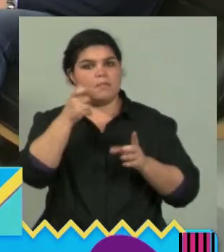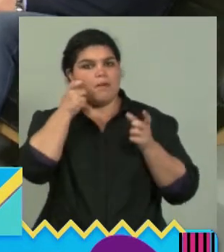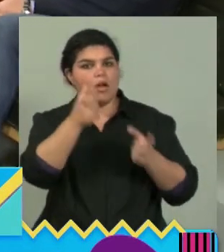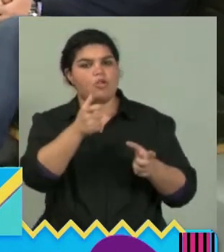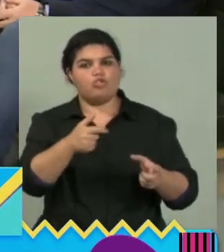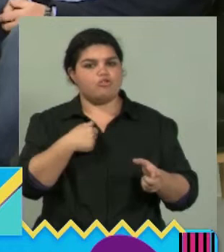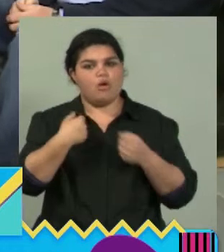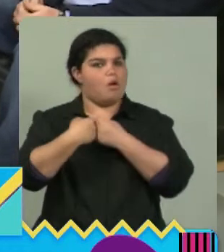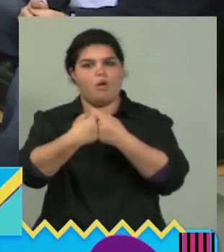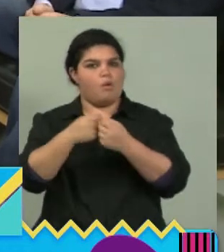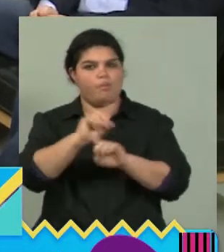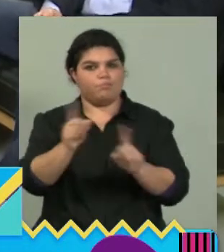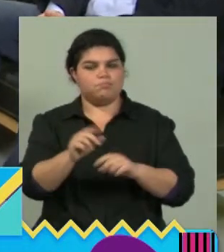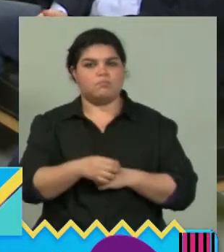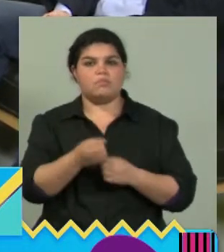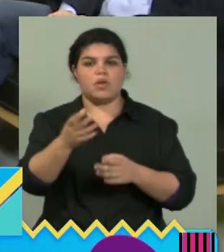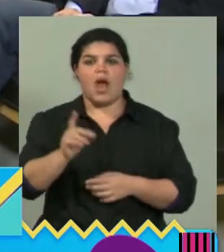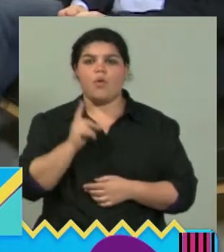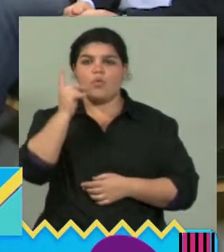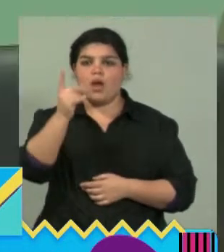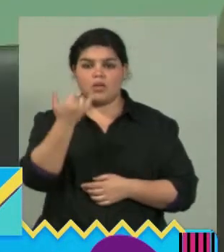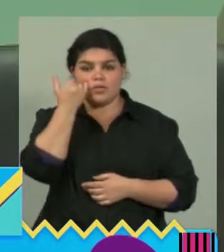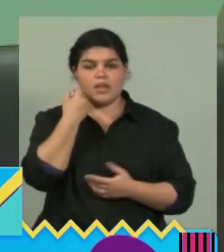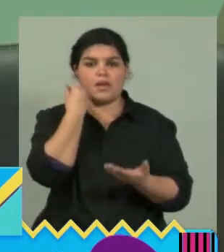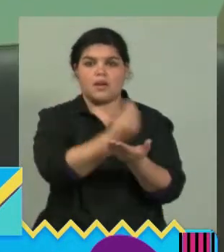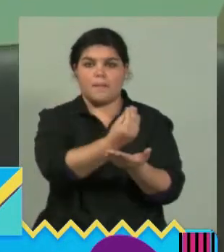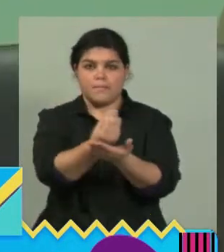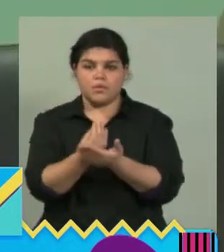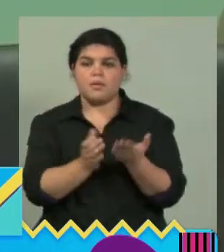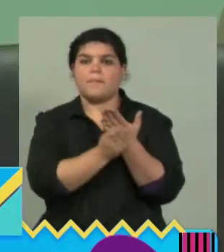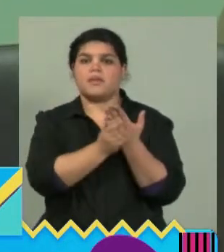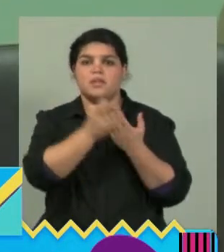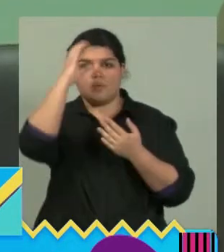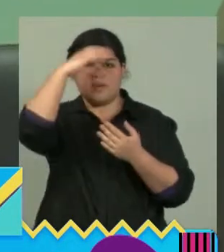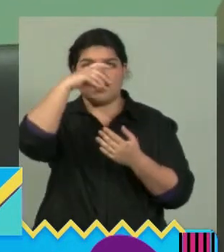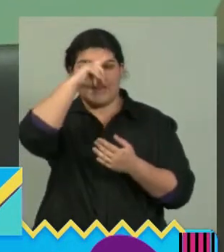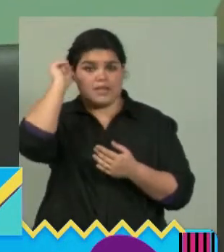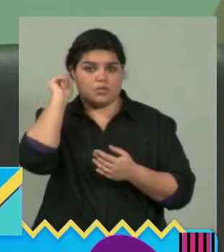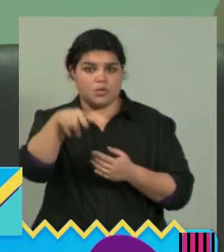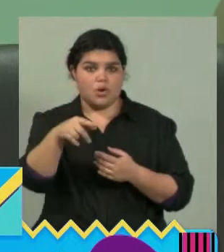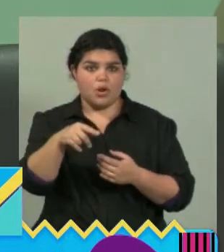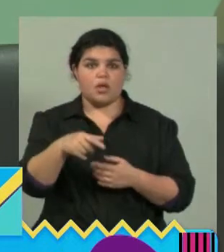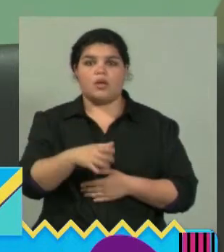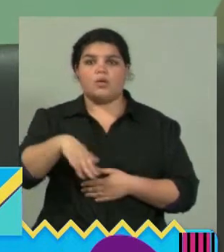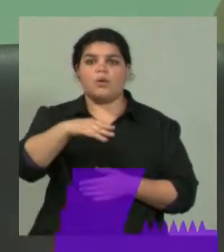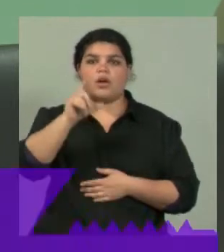mucho. Yo tuve la oportunidad hace un año de encontrarme con funcionarios del Ministerio de Minería de la Nación en Comodoro